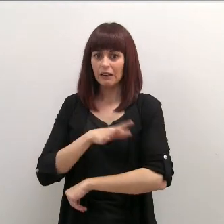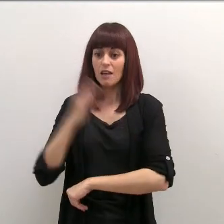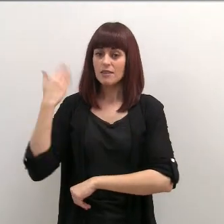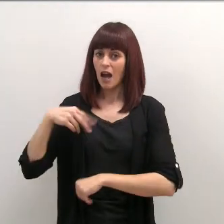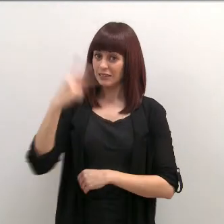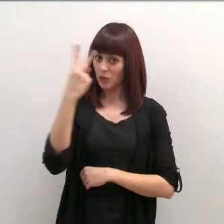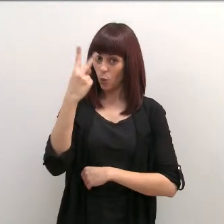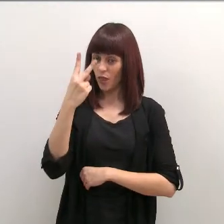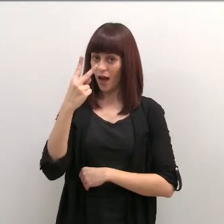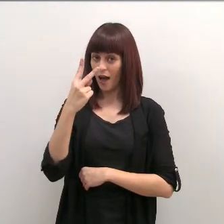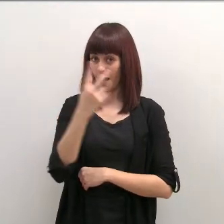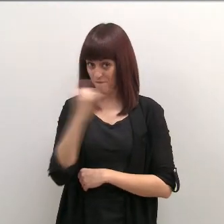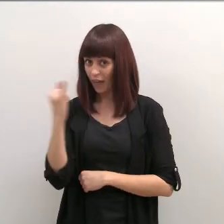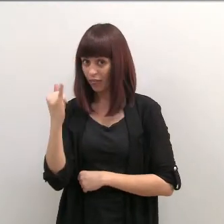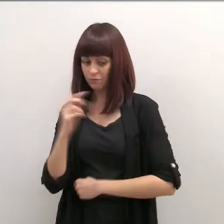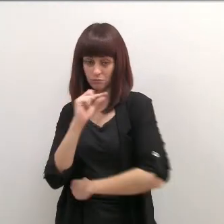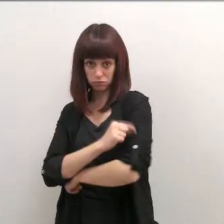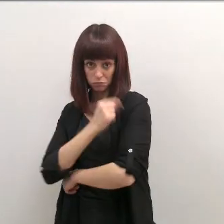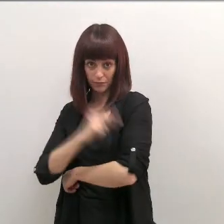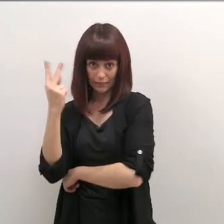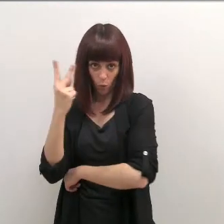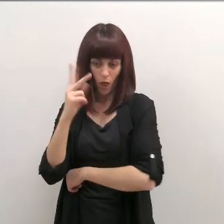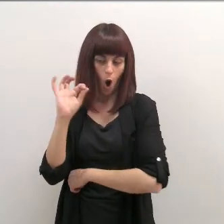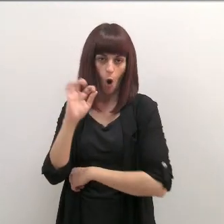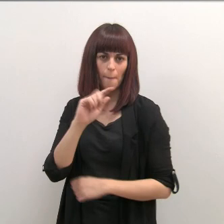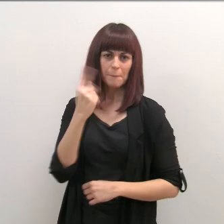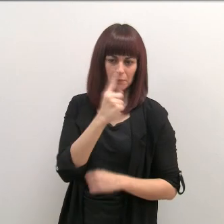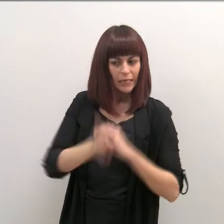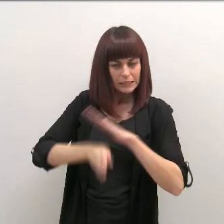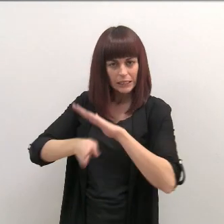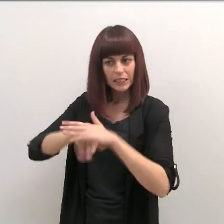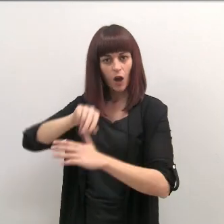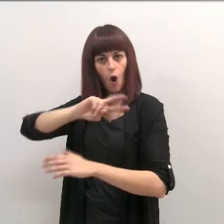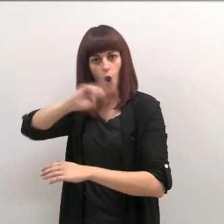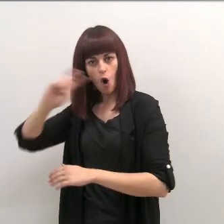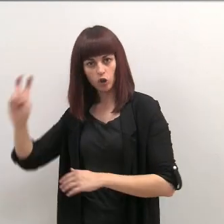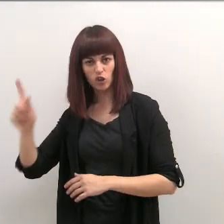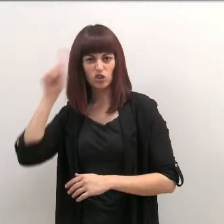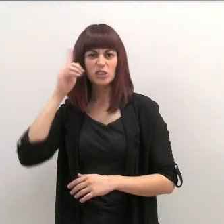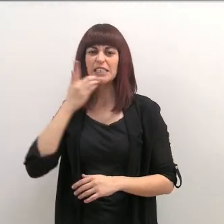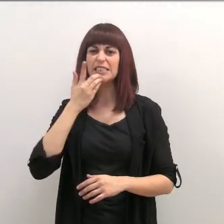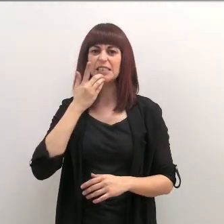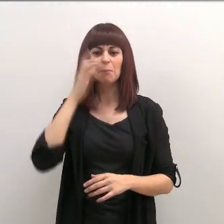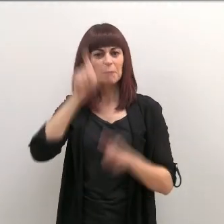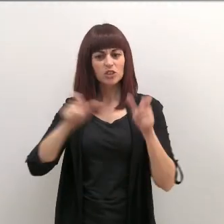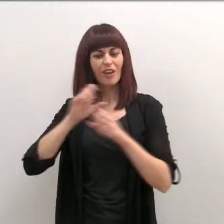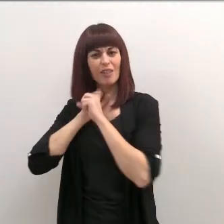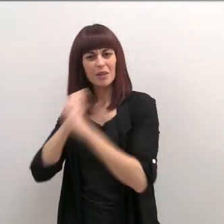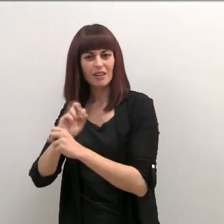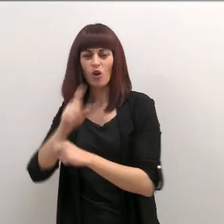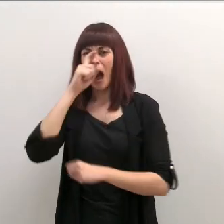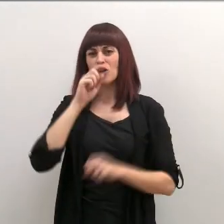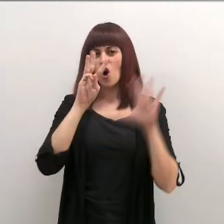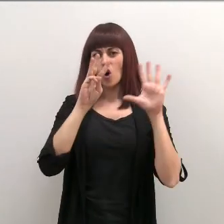la segunda dosis para todos o se seguirá avanzando con la primera dosis, no sé si son los grandes dependientes o los mayores de 80 años, y en